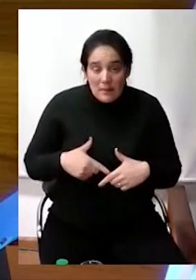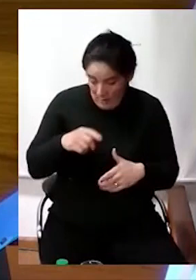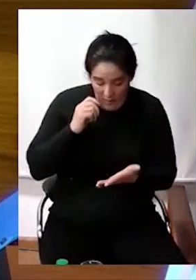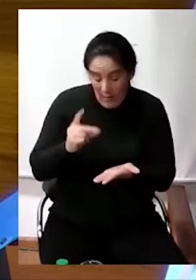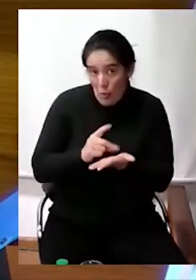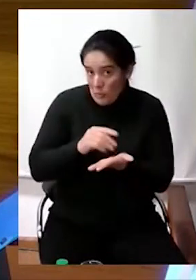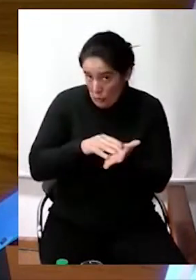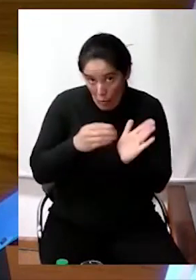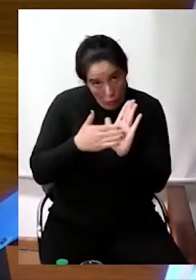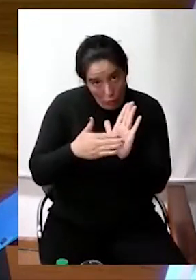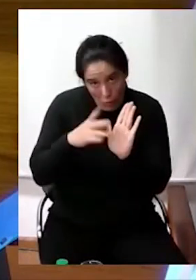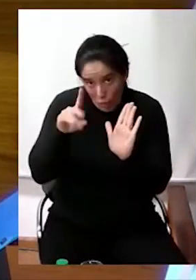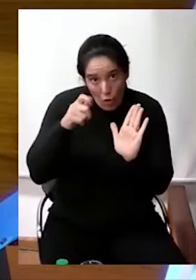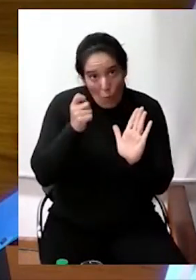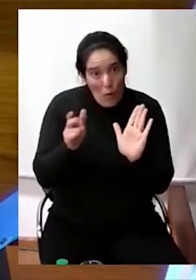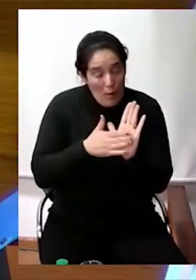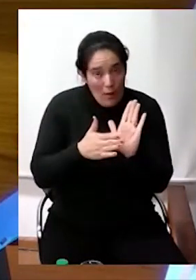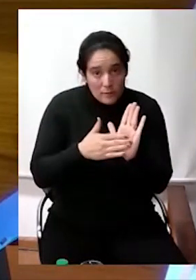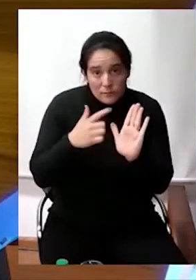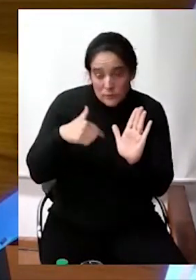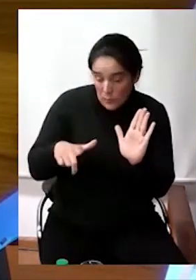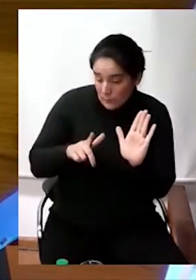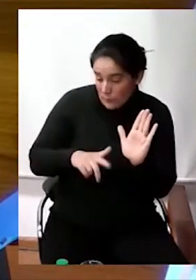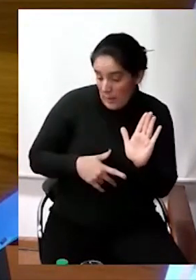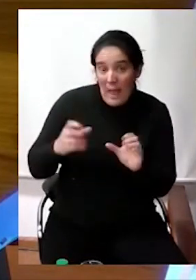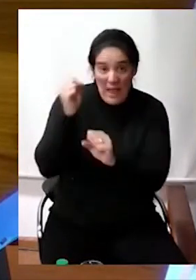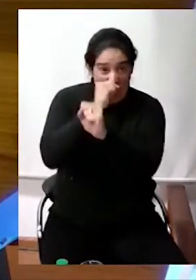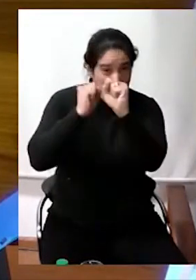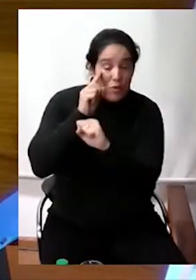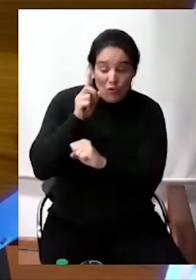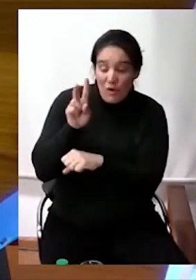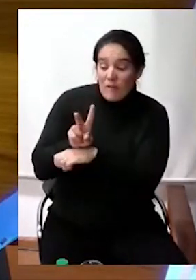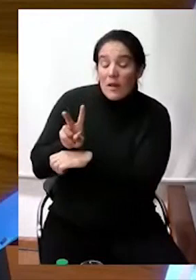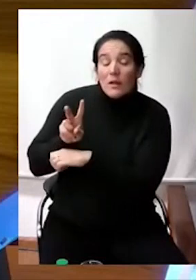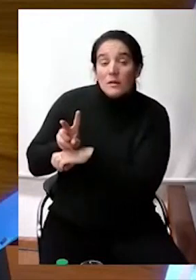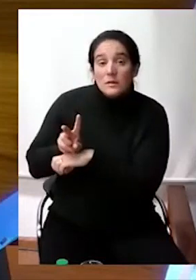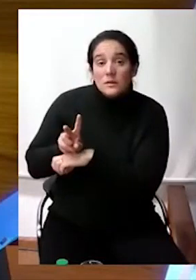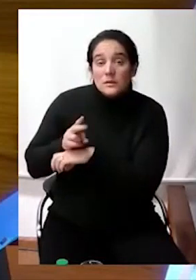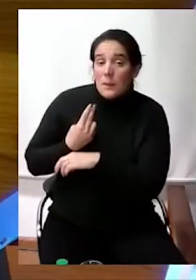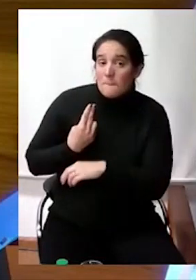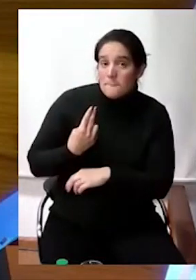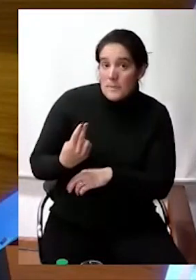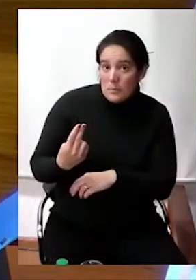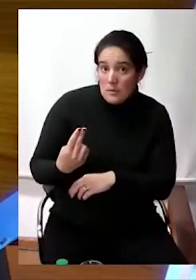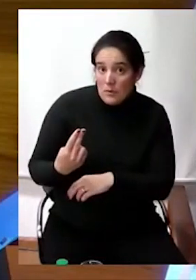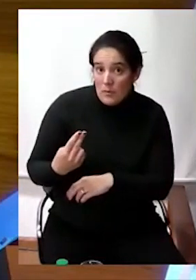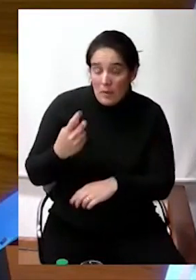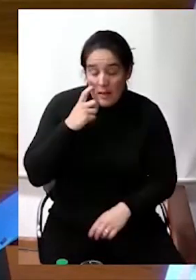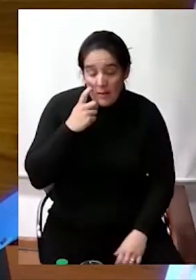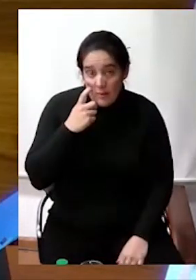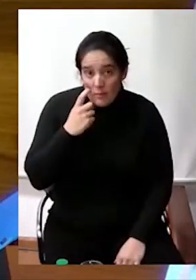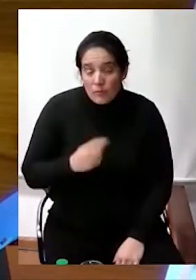en el expediente el informe del ingeniero bas con todo lo que se requería por parte de la intendencia y la autorización por parte de la intendente